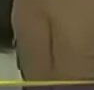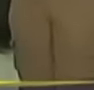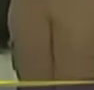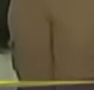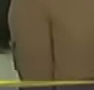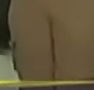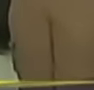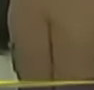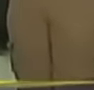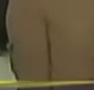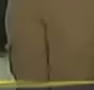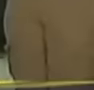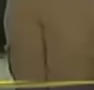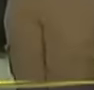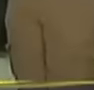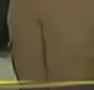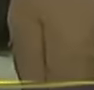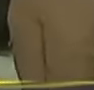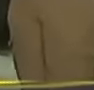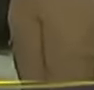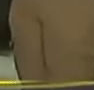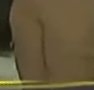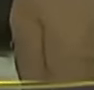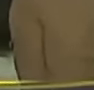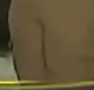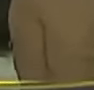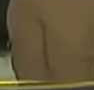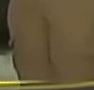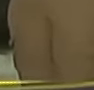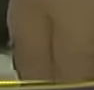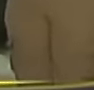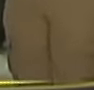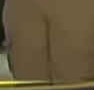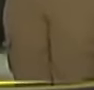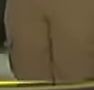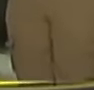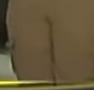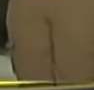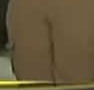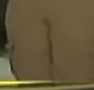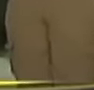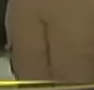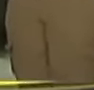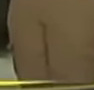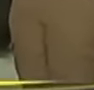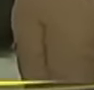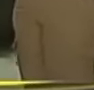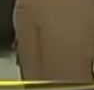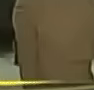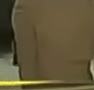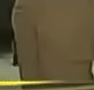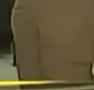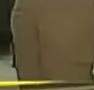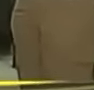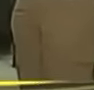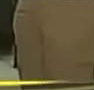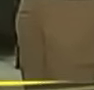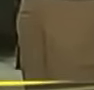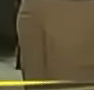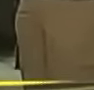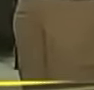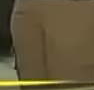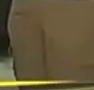es, presidente. Este 3 de diciembre, el domingo, toda Venezuela, toda, porque este simulacro que hacen nuestros